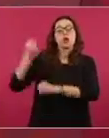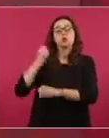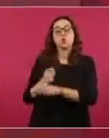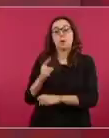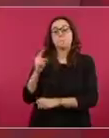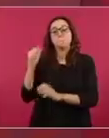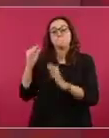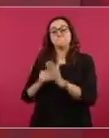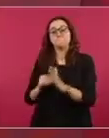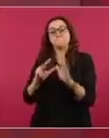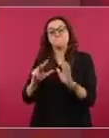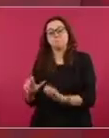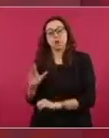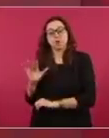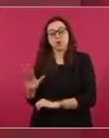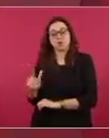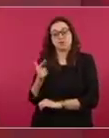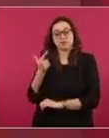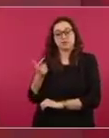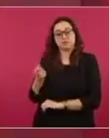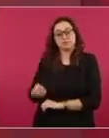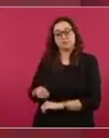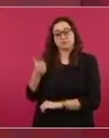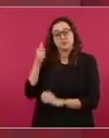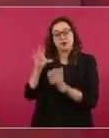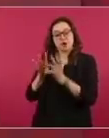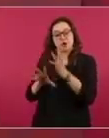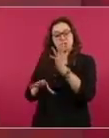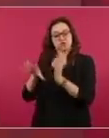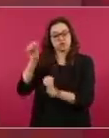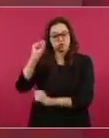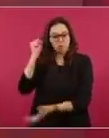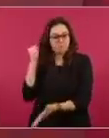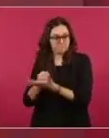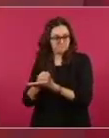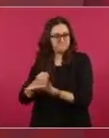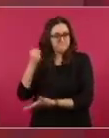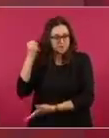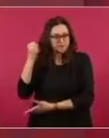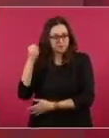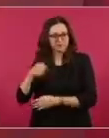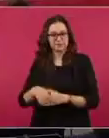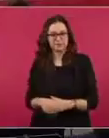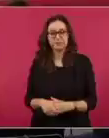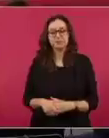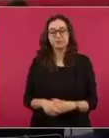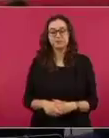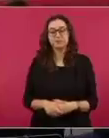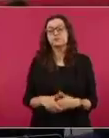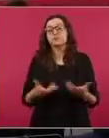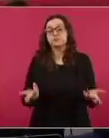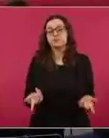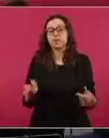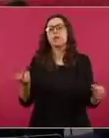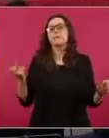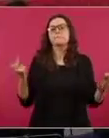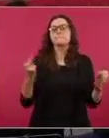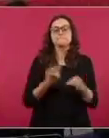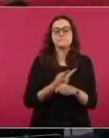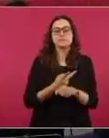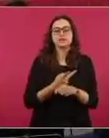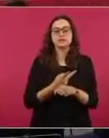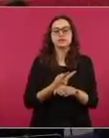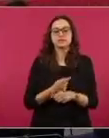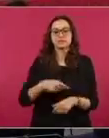1857, aquí en el Palacio Nacional. Durante décadas